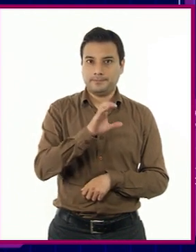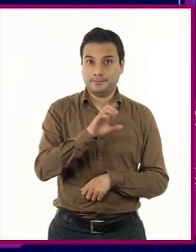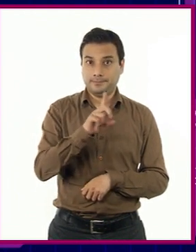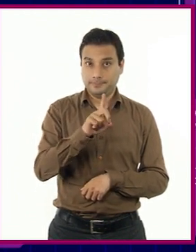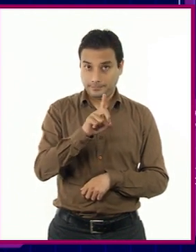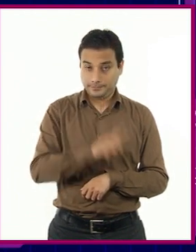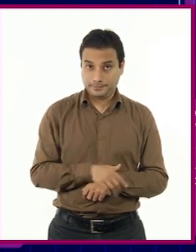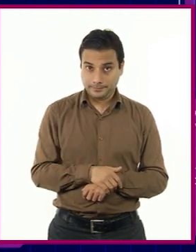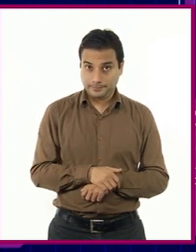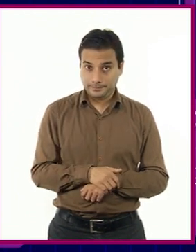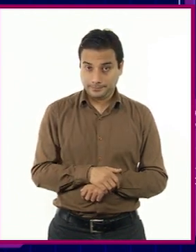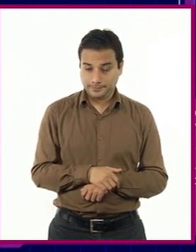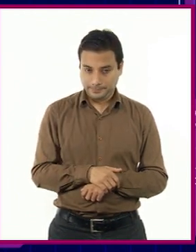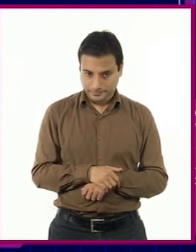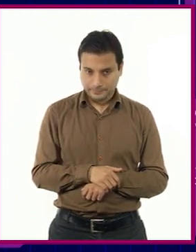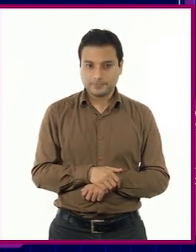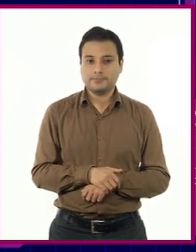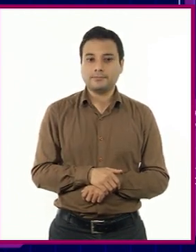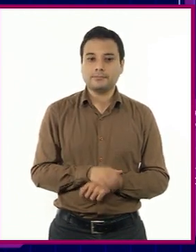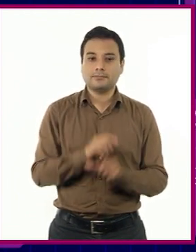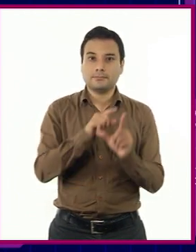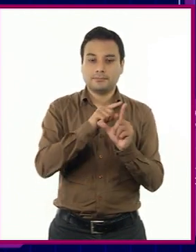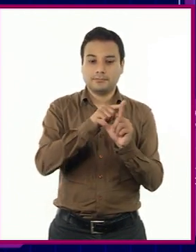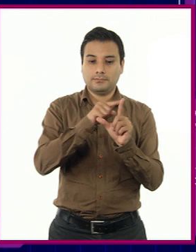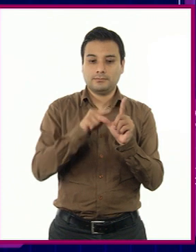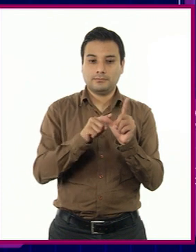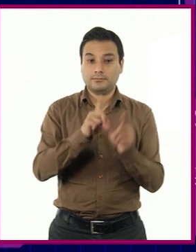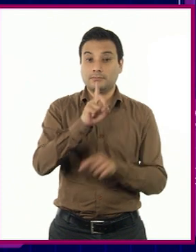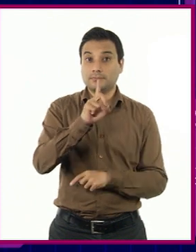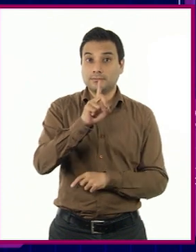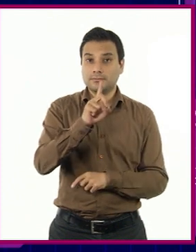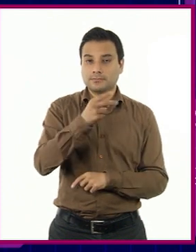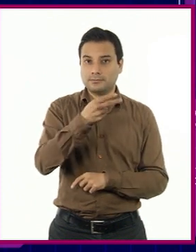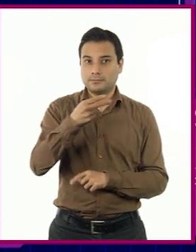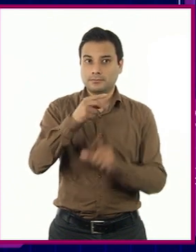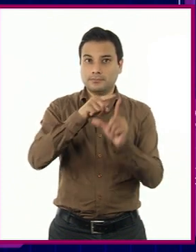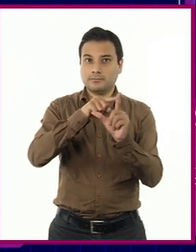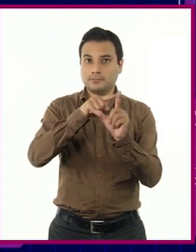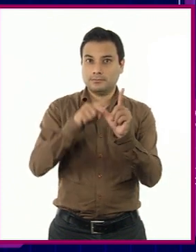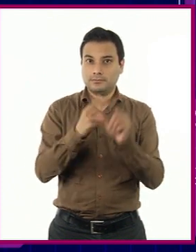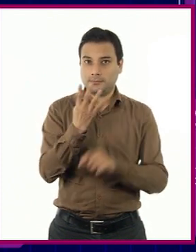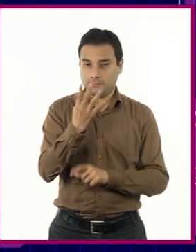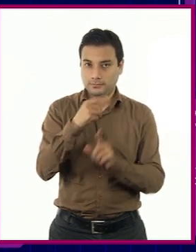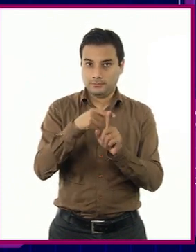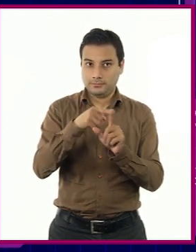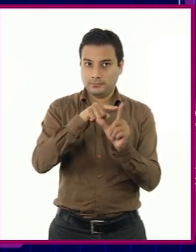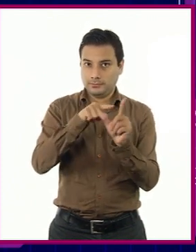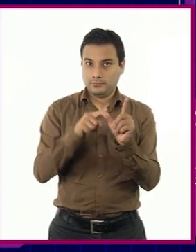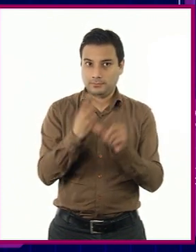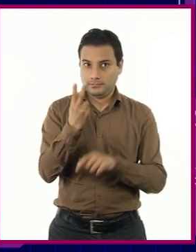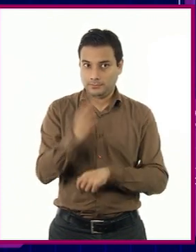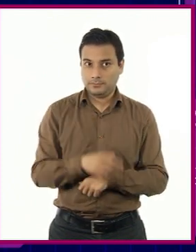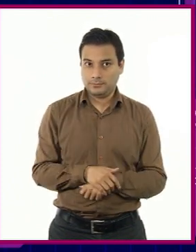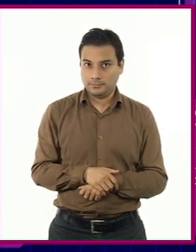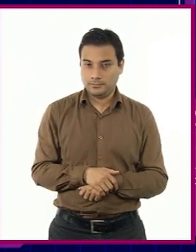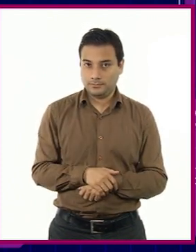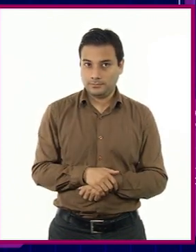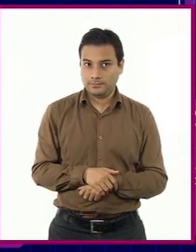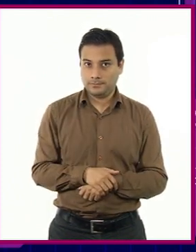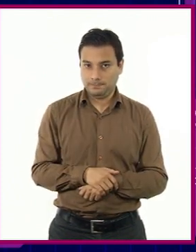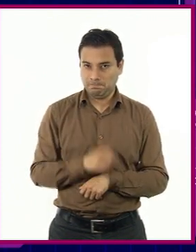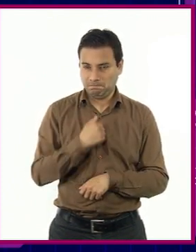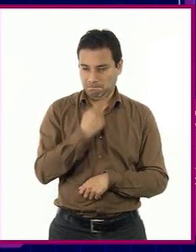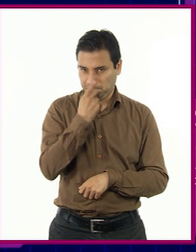ABCD, se sabe que el ángulo D es igual al ángulo 4 más el ángulo 2. Entonces